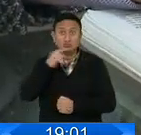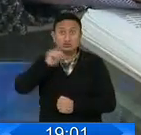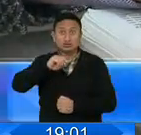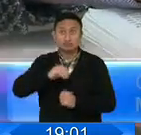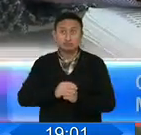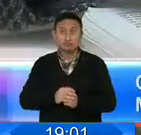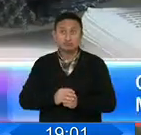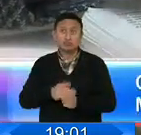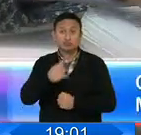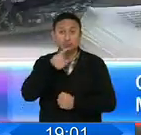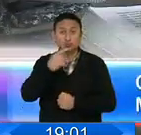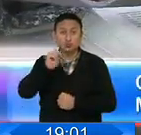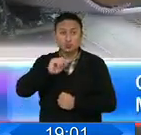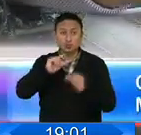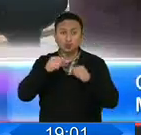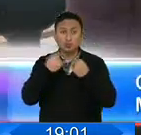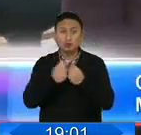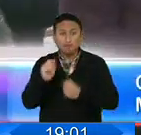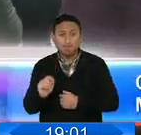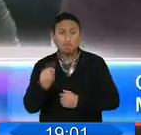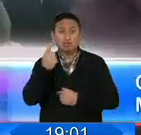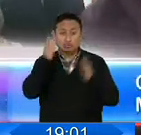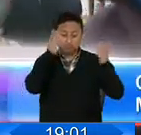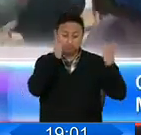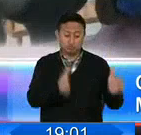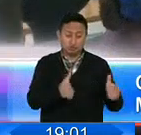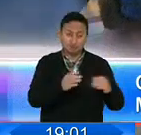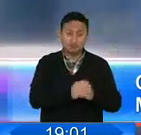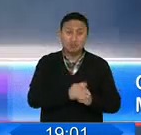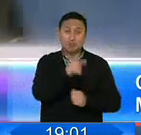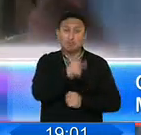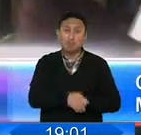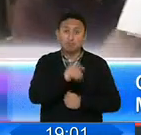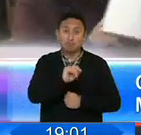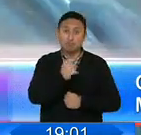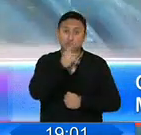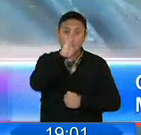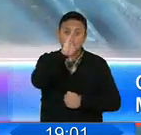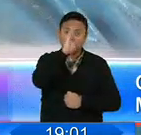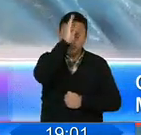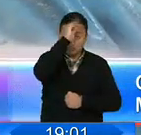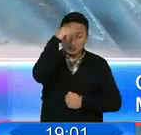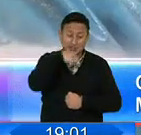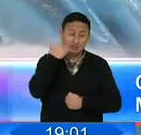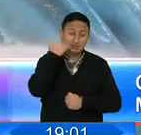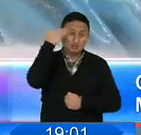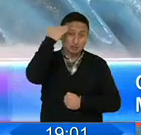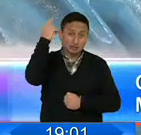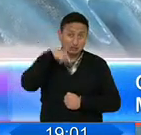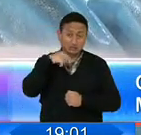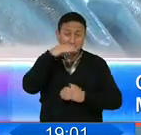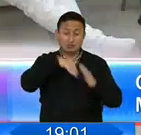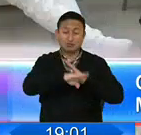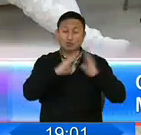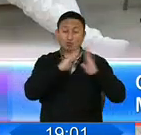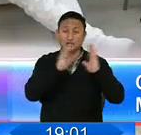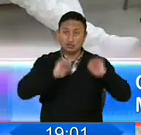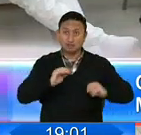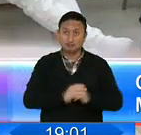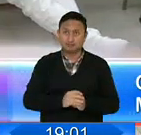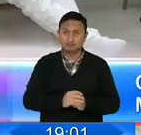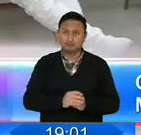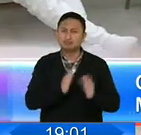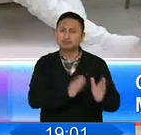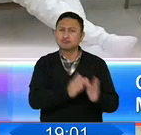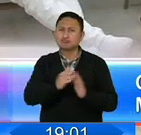Estado anunciara que los grupos prioritarios de la fase cero serían personal de primera línea y adultos mayores de geriátricos, la decisión de considerar